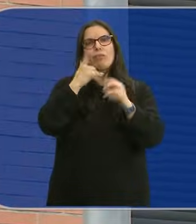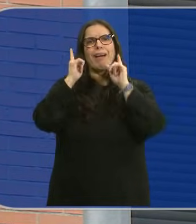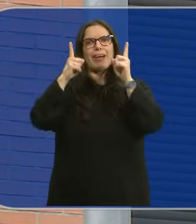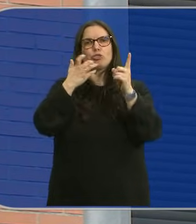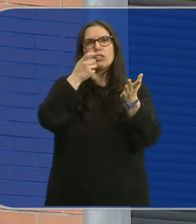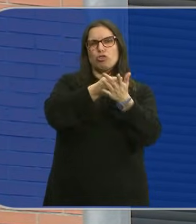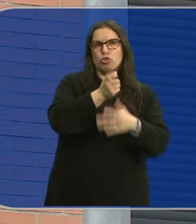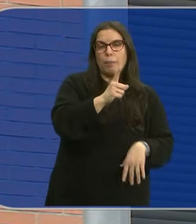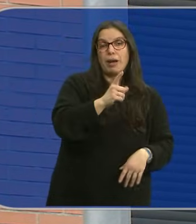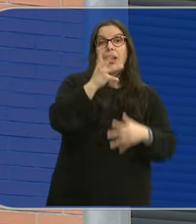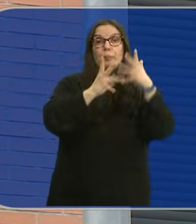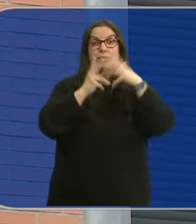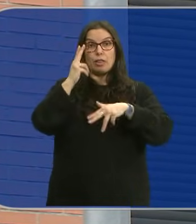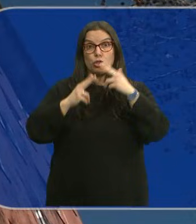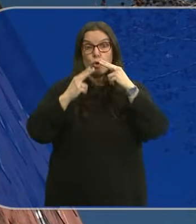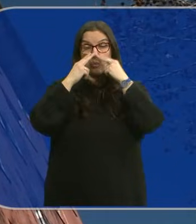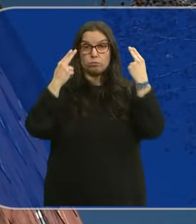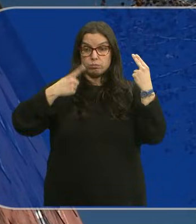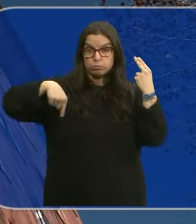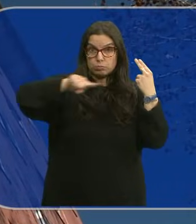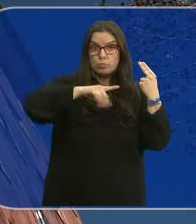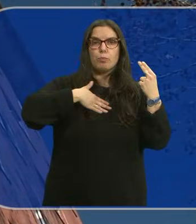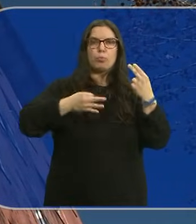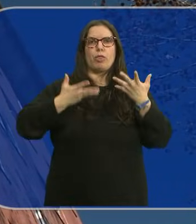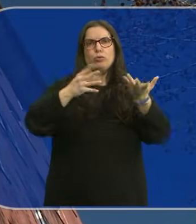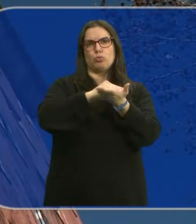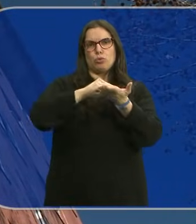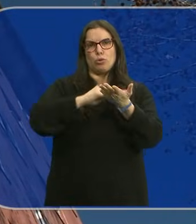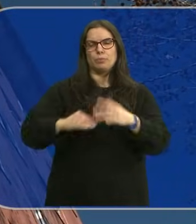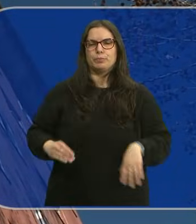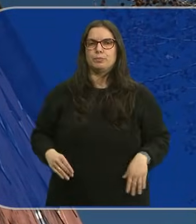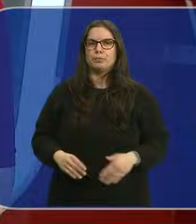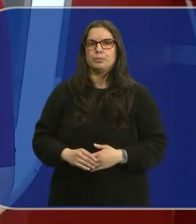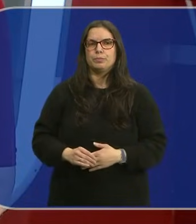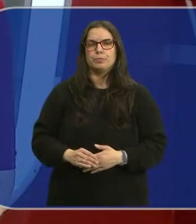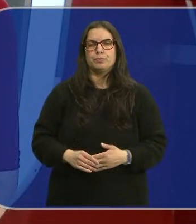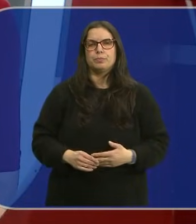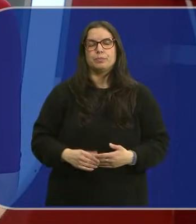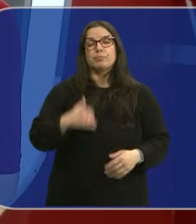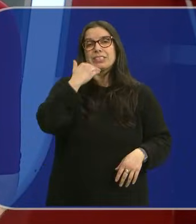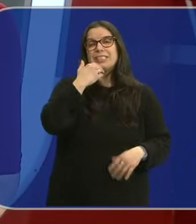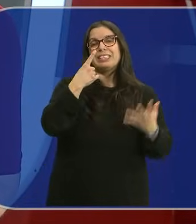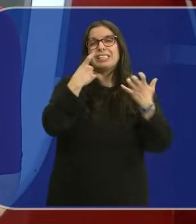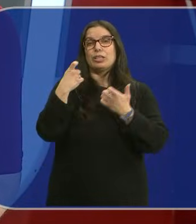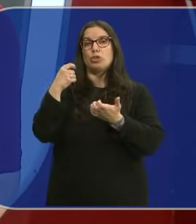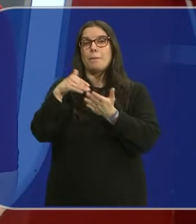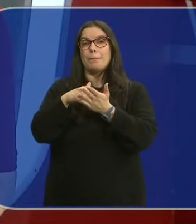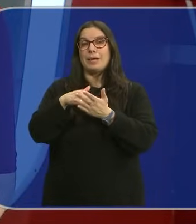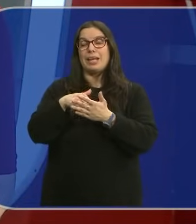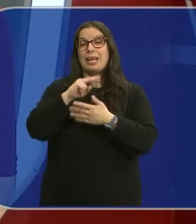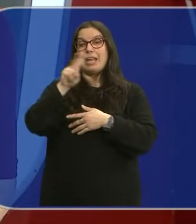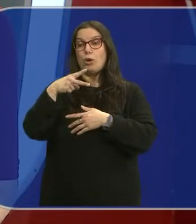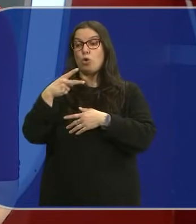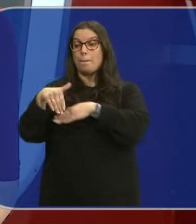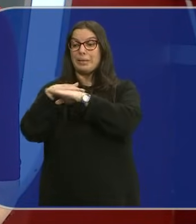casos de impago y la Administración autonómica pueda ayudar a resolverlos. Casi 600.000 euros le